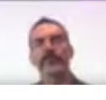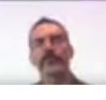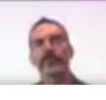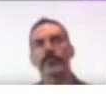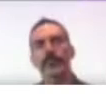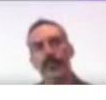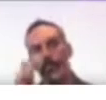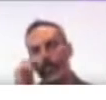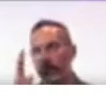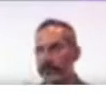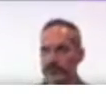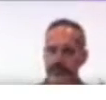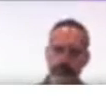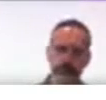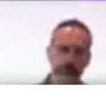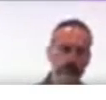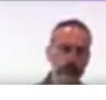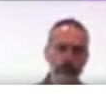servidores públicos, muchos,